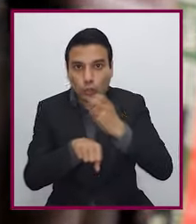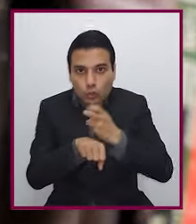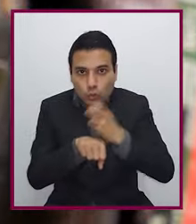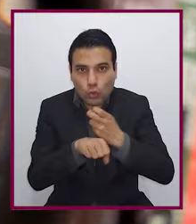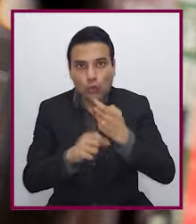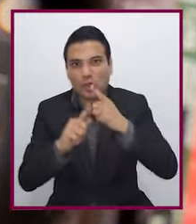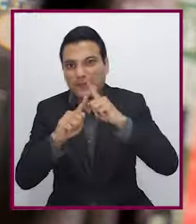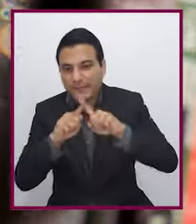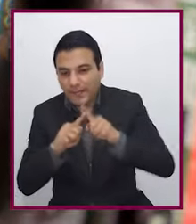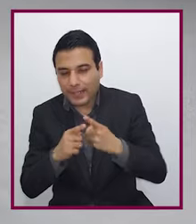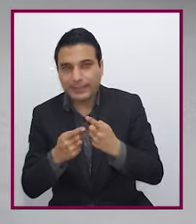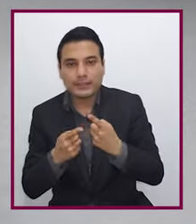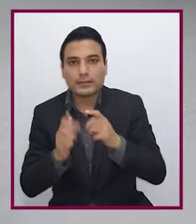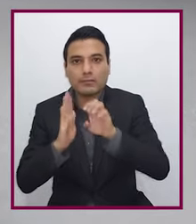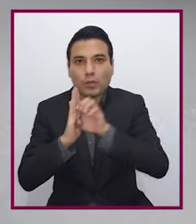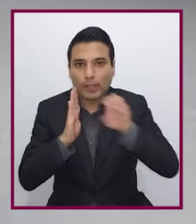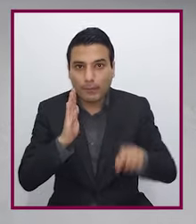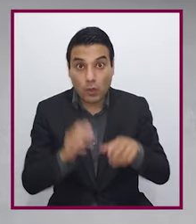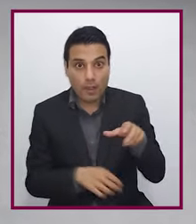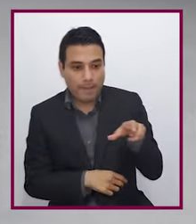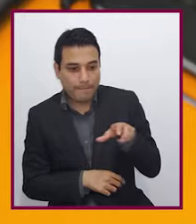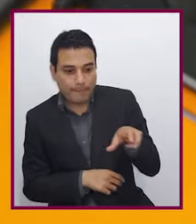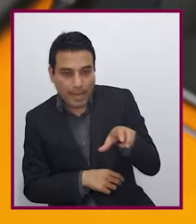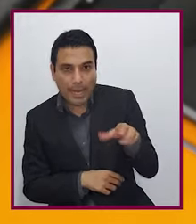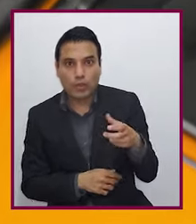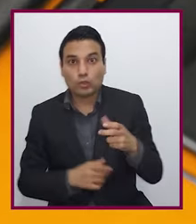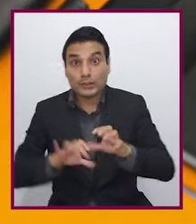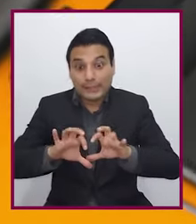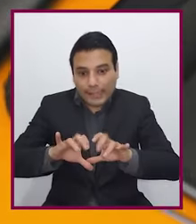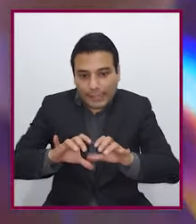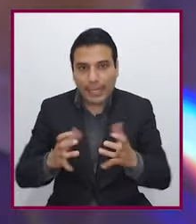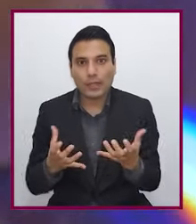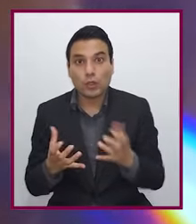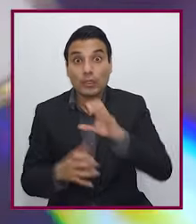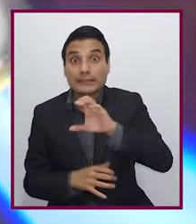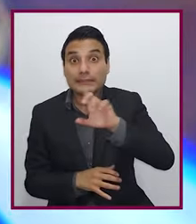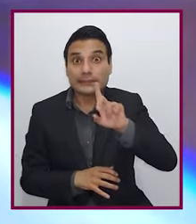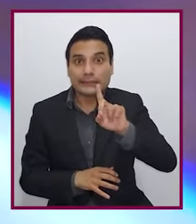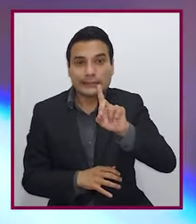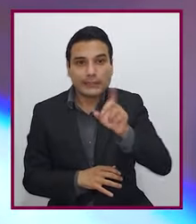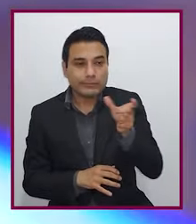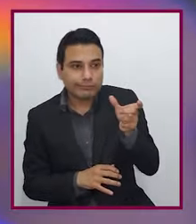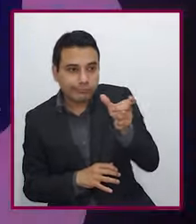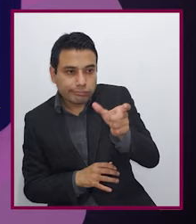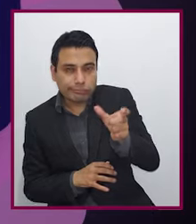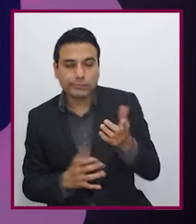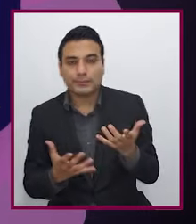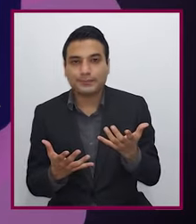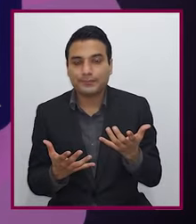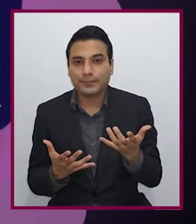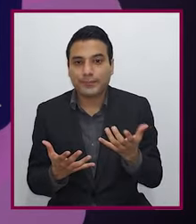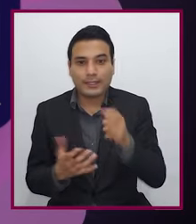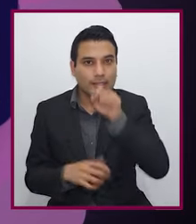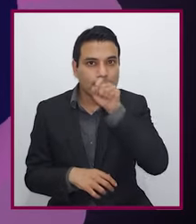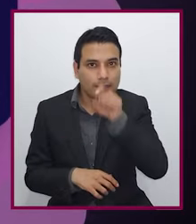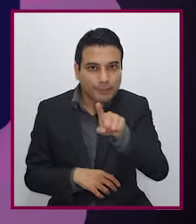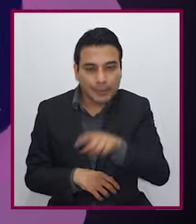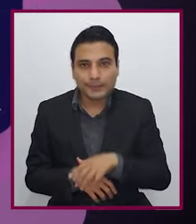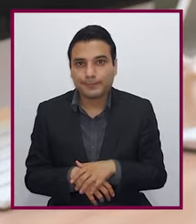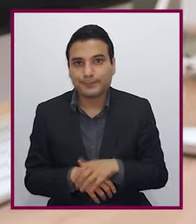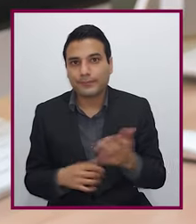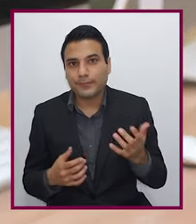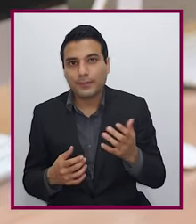los dispositivos de entrada, por ejemplo, el mouse, el teclado, lector de discos compactos, desde luego, pues, los dispositivos de